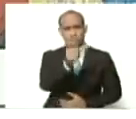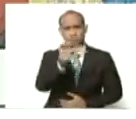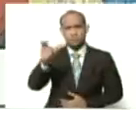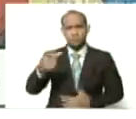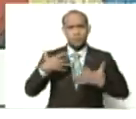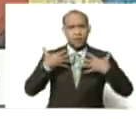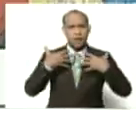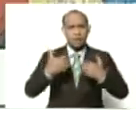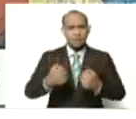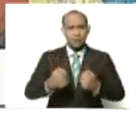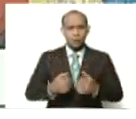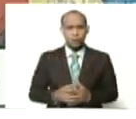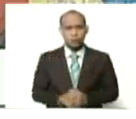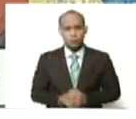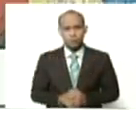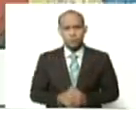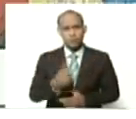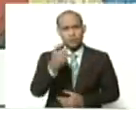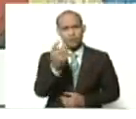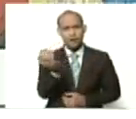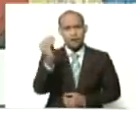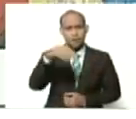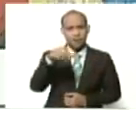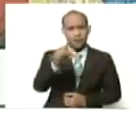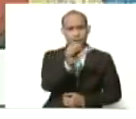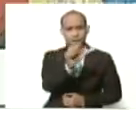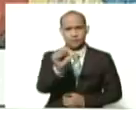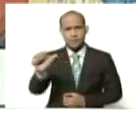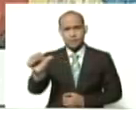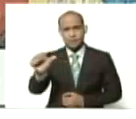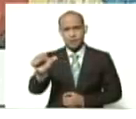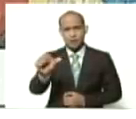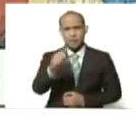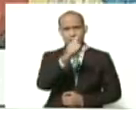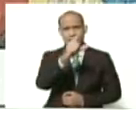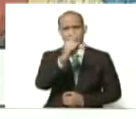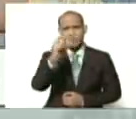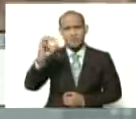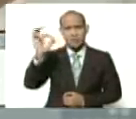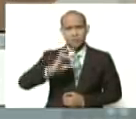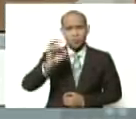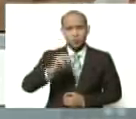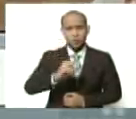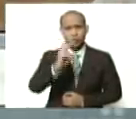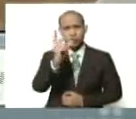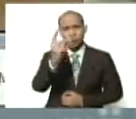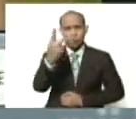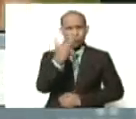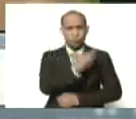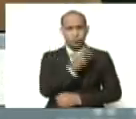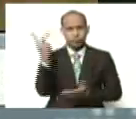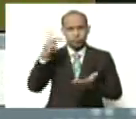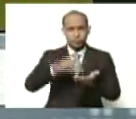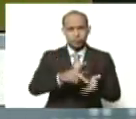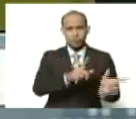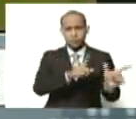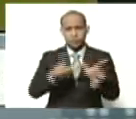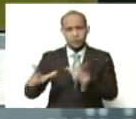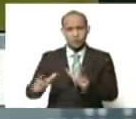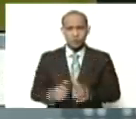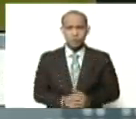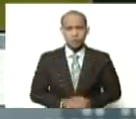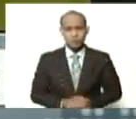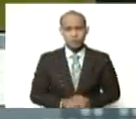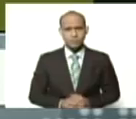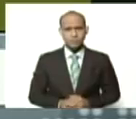salud. Falta todavía esta semana para completar el 100%. Ya llegó la segunda dosis de las 100.000